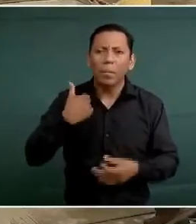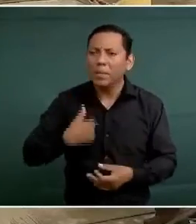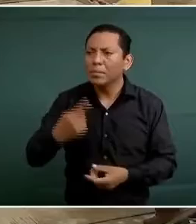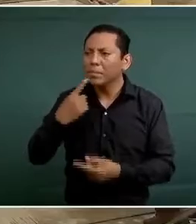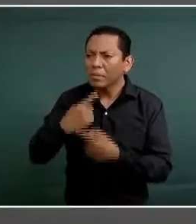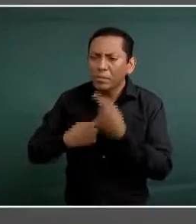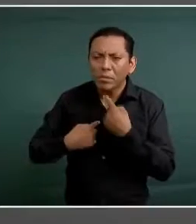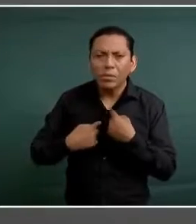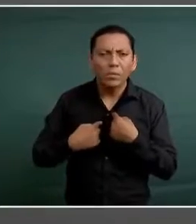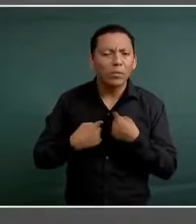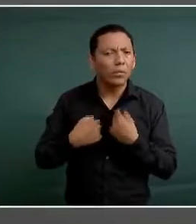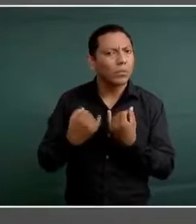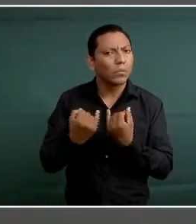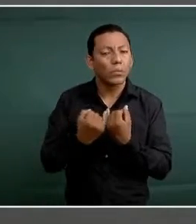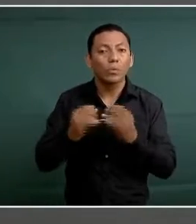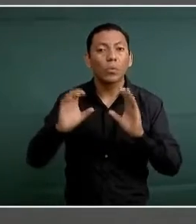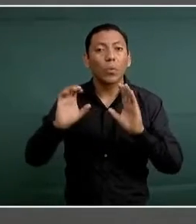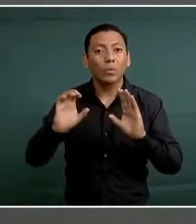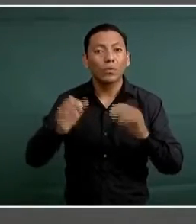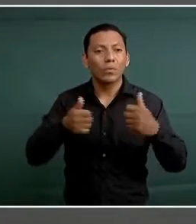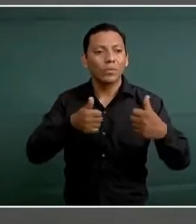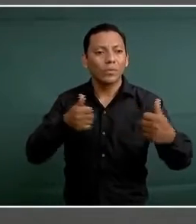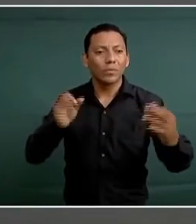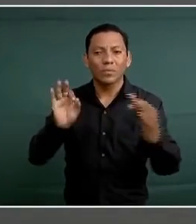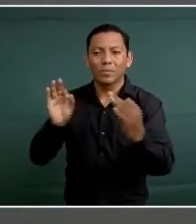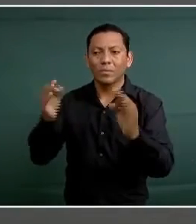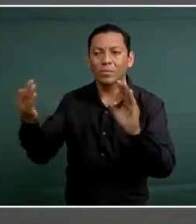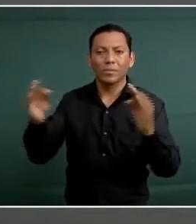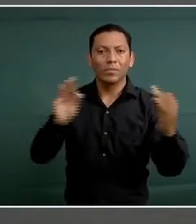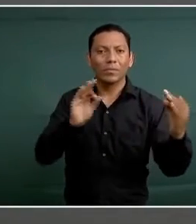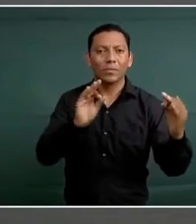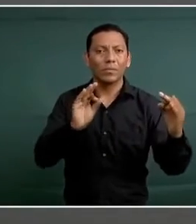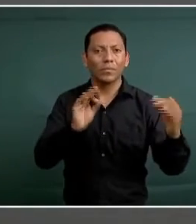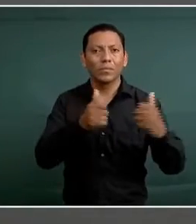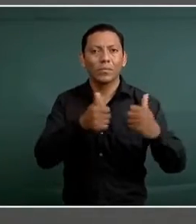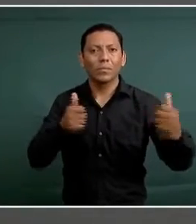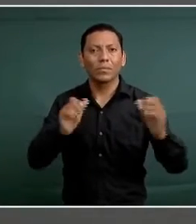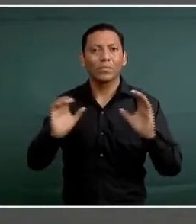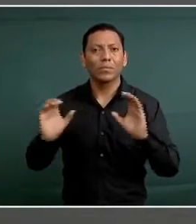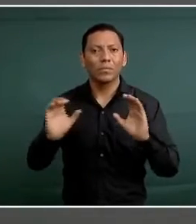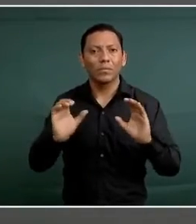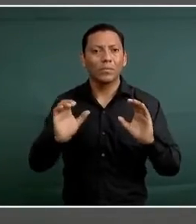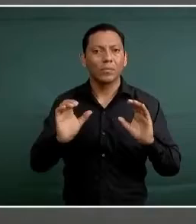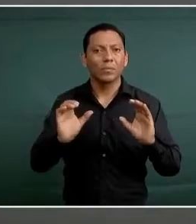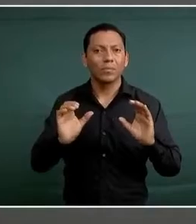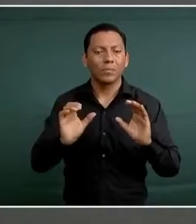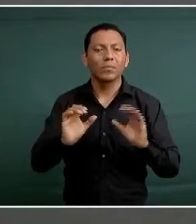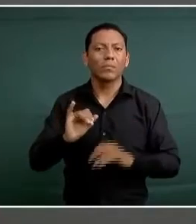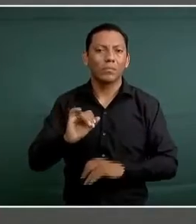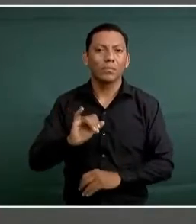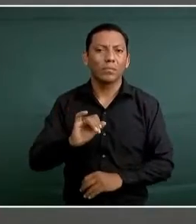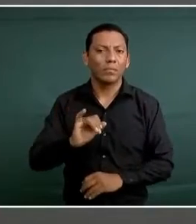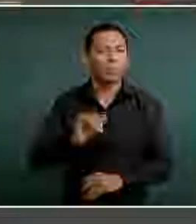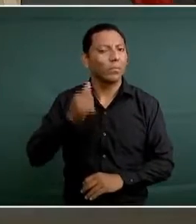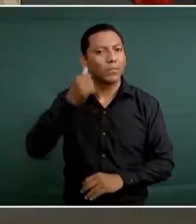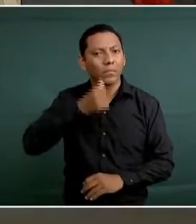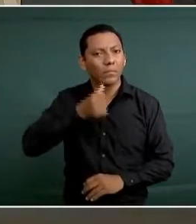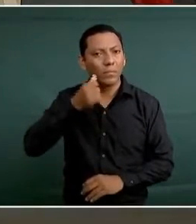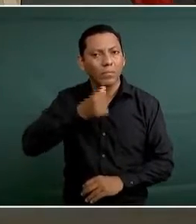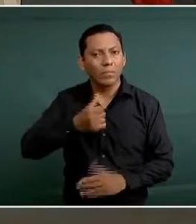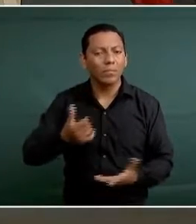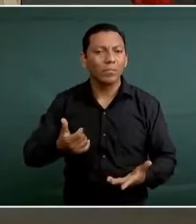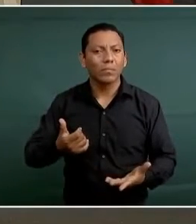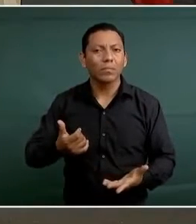dicho la sana distancia este mantener sana